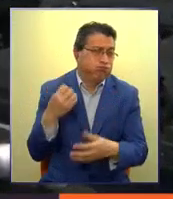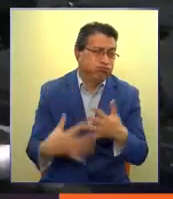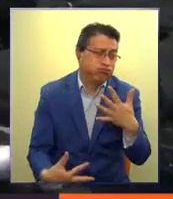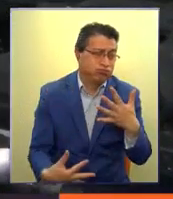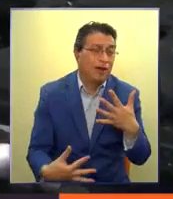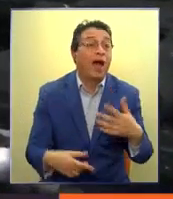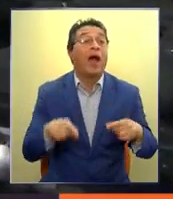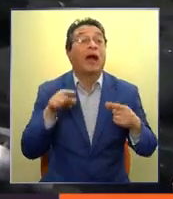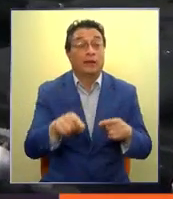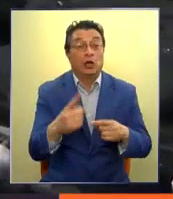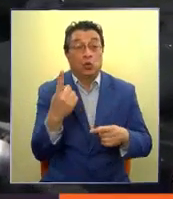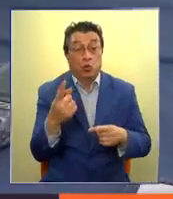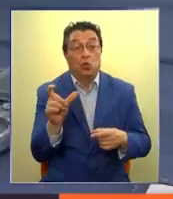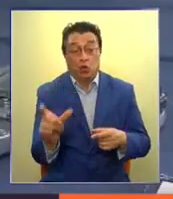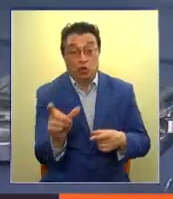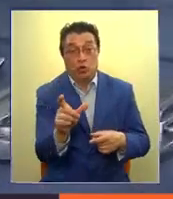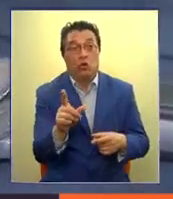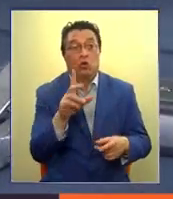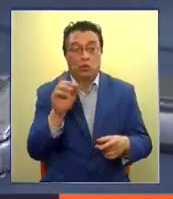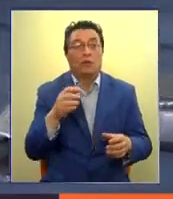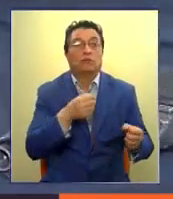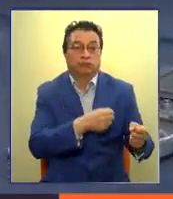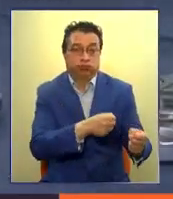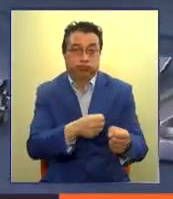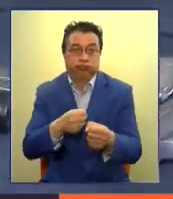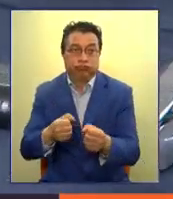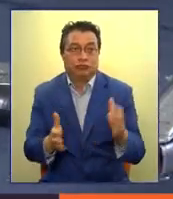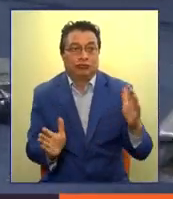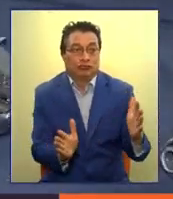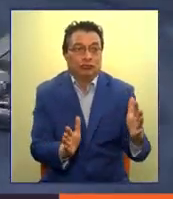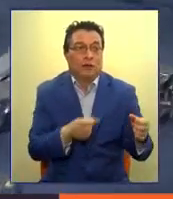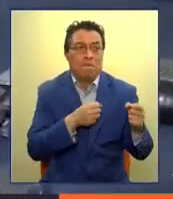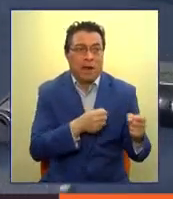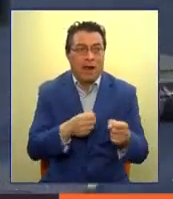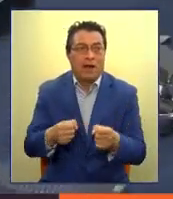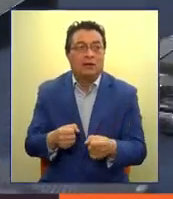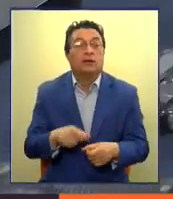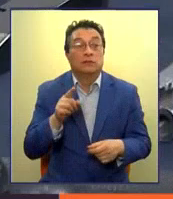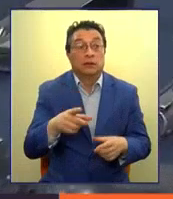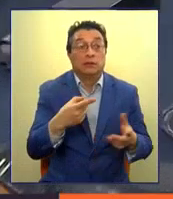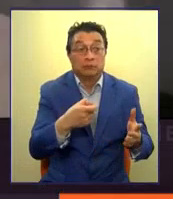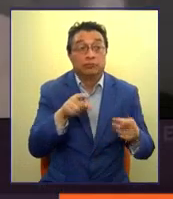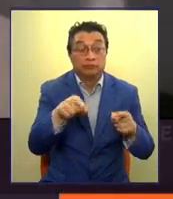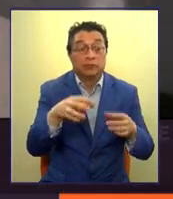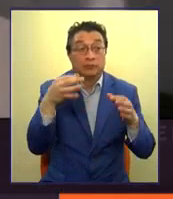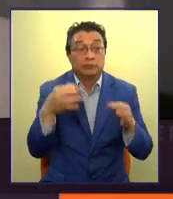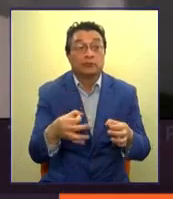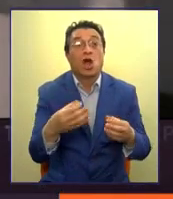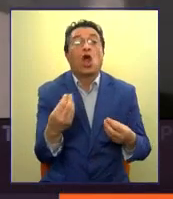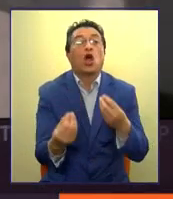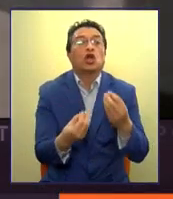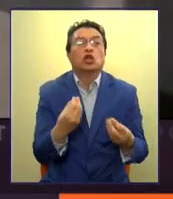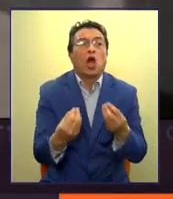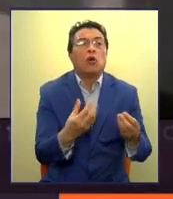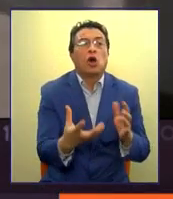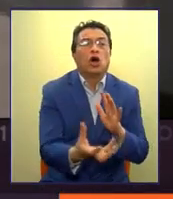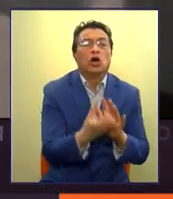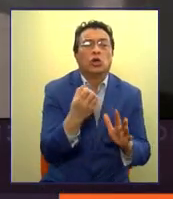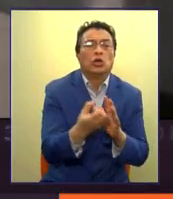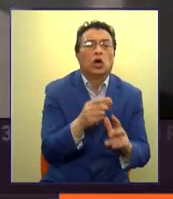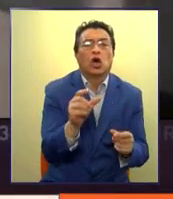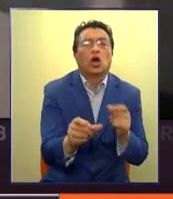justamente una de ellas correspondía a una subametralladora. Claro, las armas propiamente tal, esta arma a fogueo, ¿cómo las conseguían estas